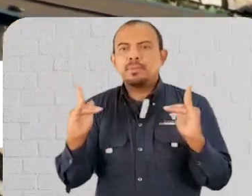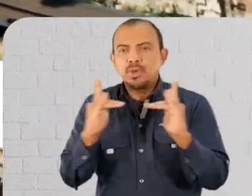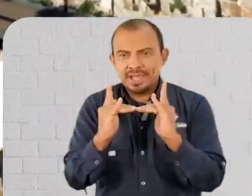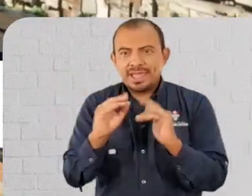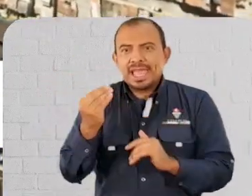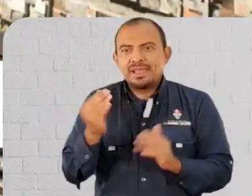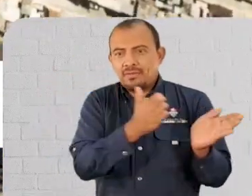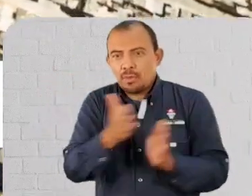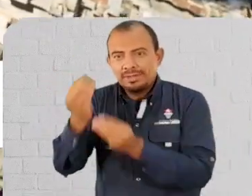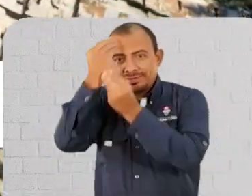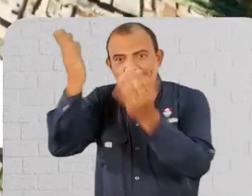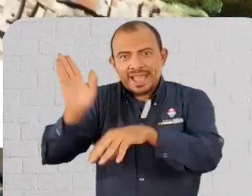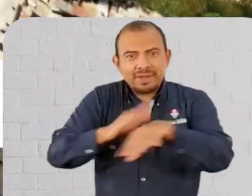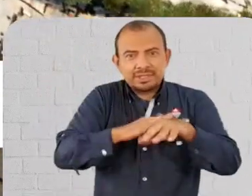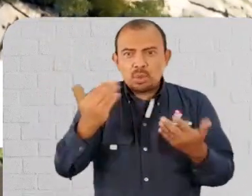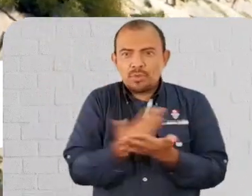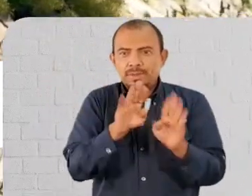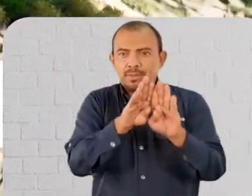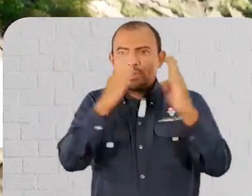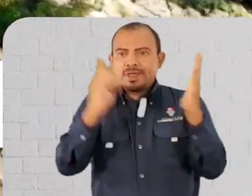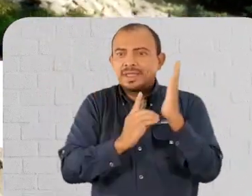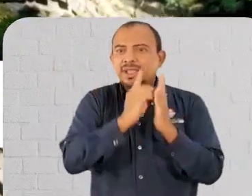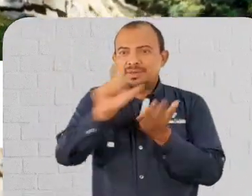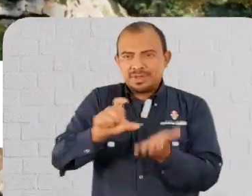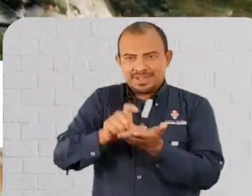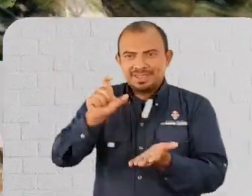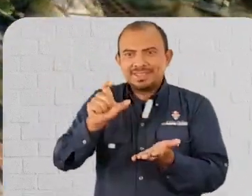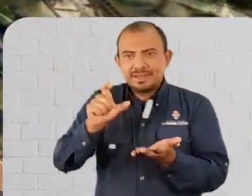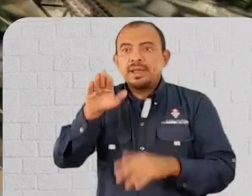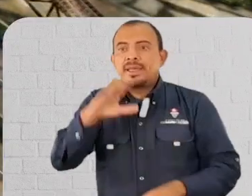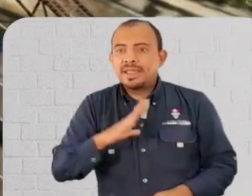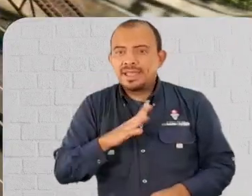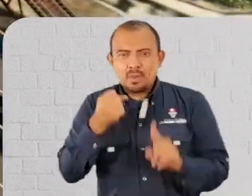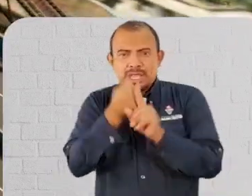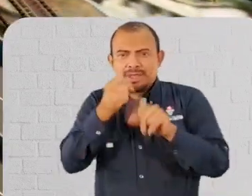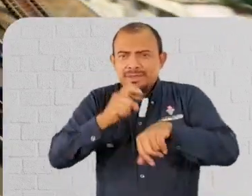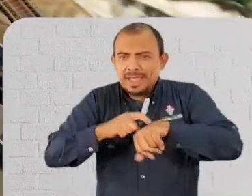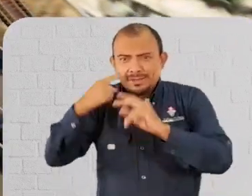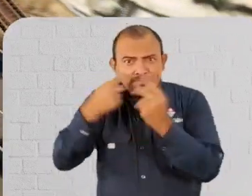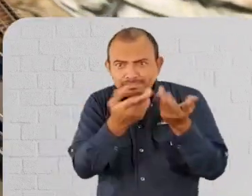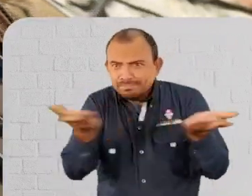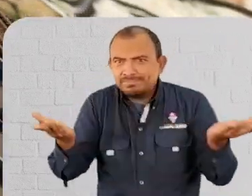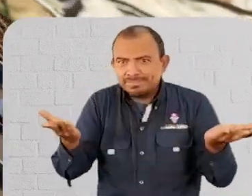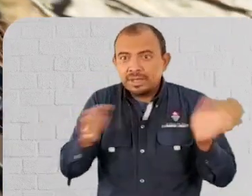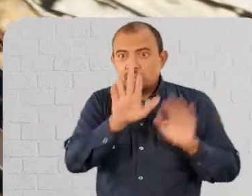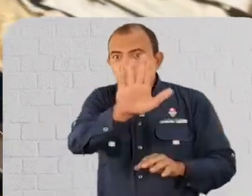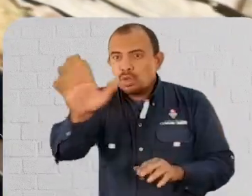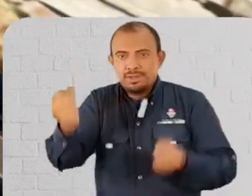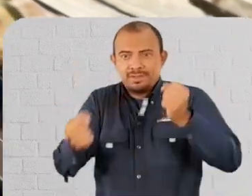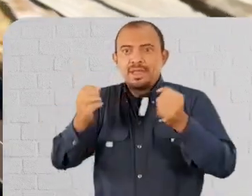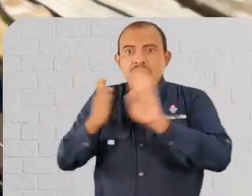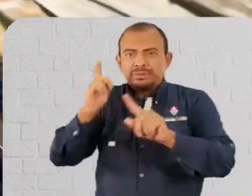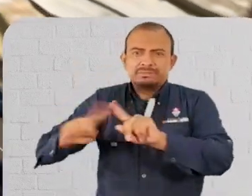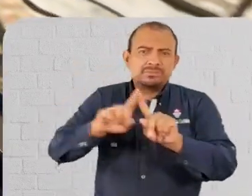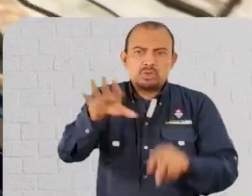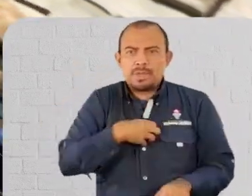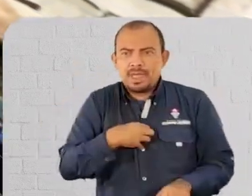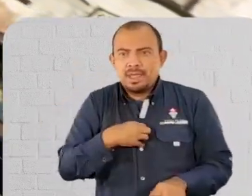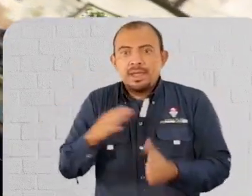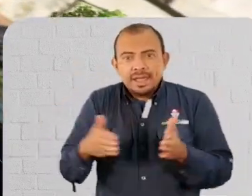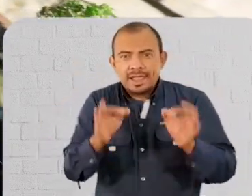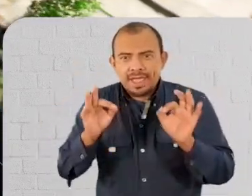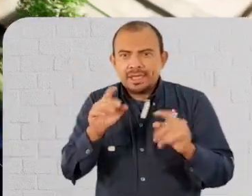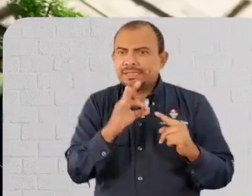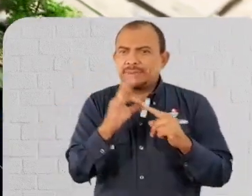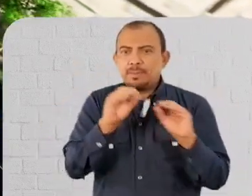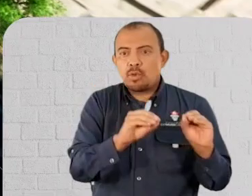Puente Belice y que se convertirá en una nueva puerta al desarrollo de la ciudad. Tendrá impacto directo en el tiempo de traslado del transporte